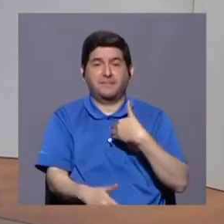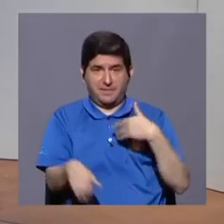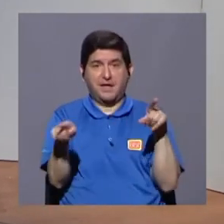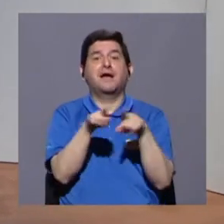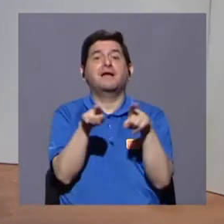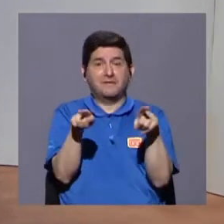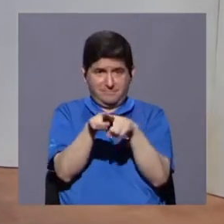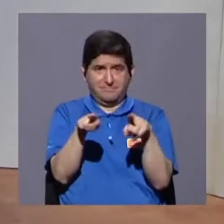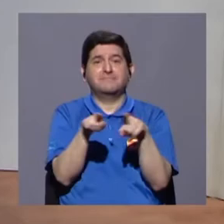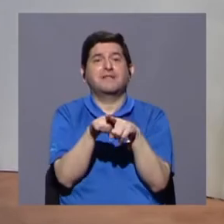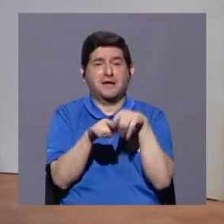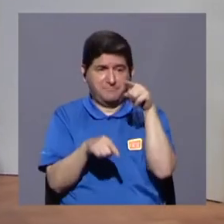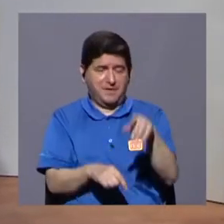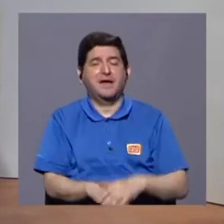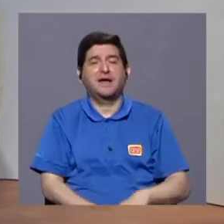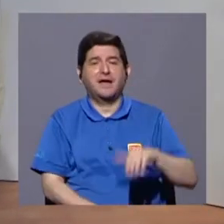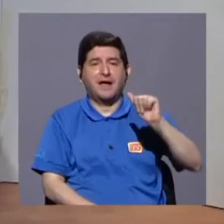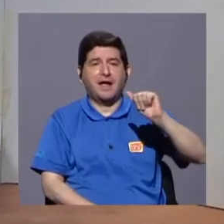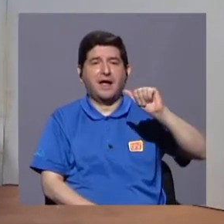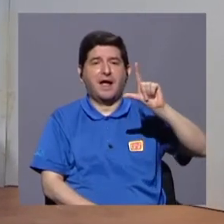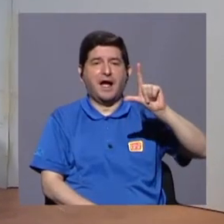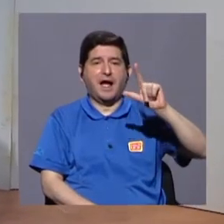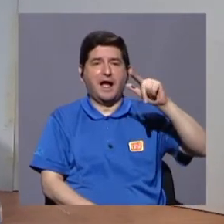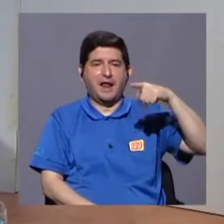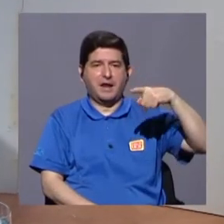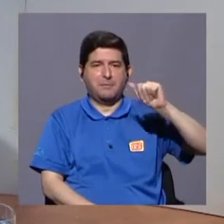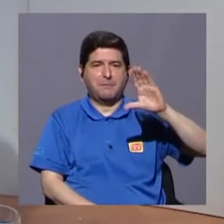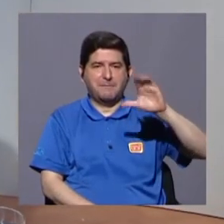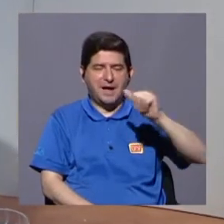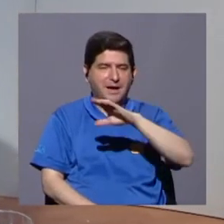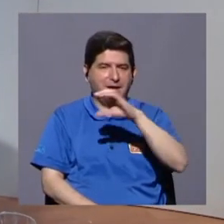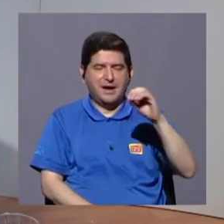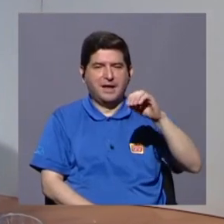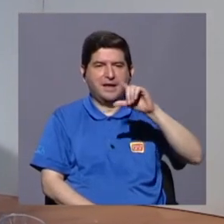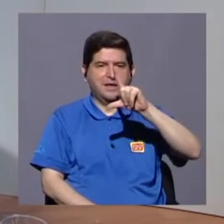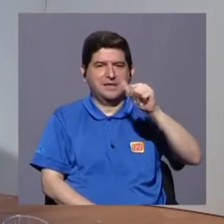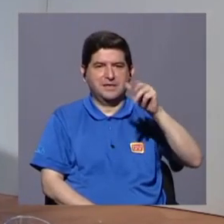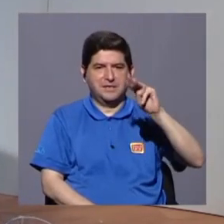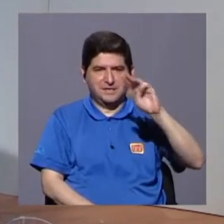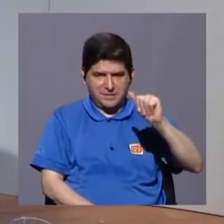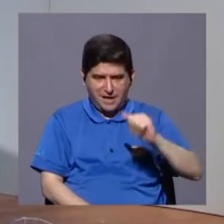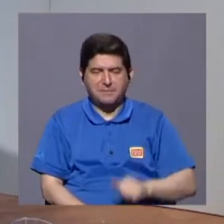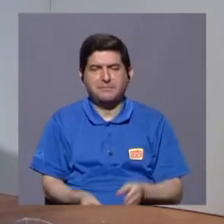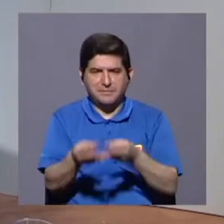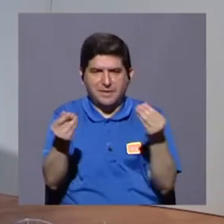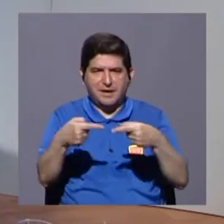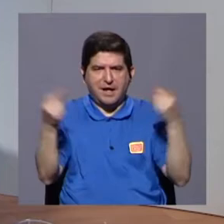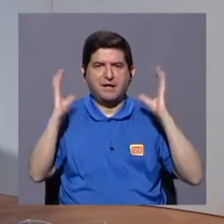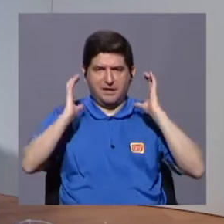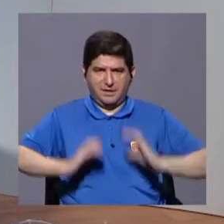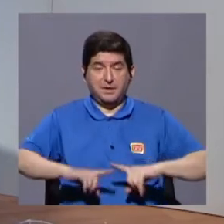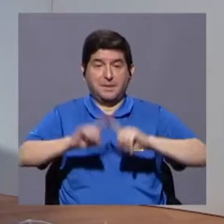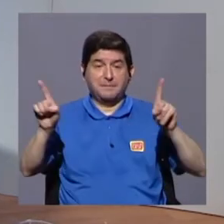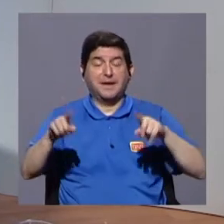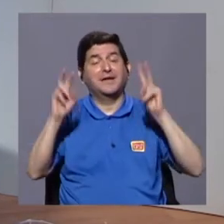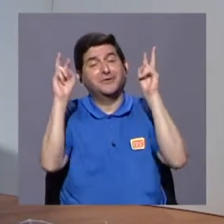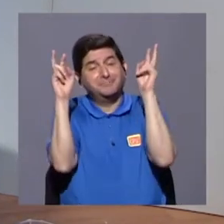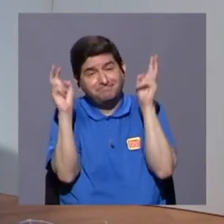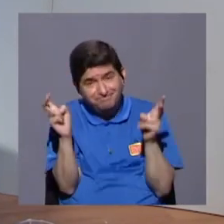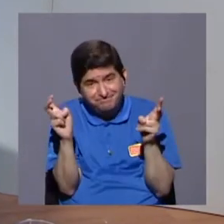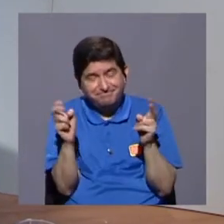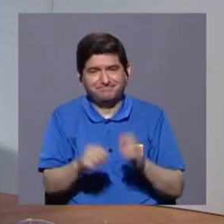con alpacas y con llamas para producir nano anticuerpos pero por supuesto que por el tema